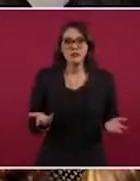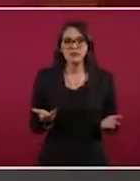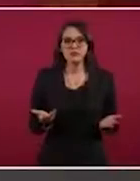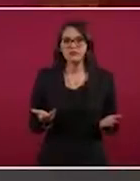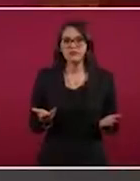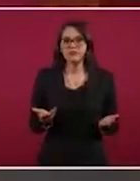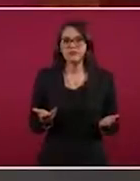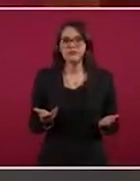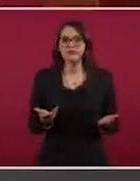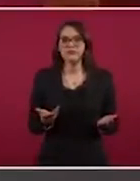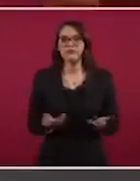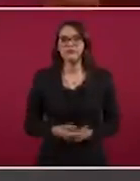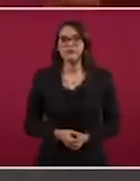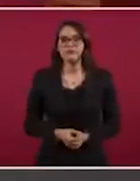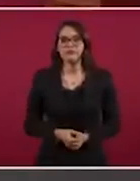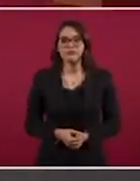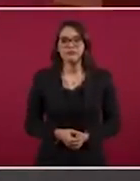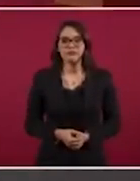Además,